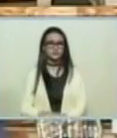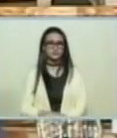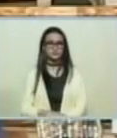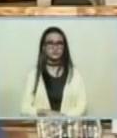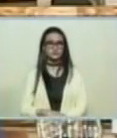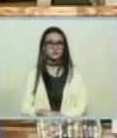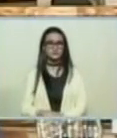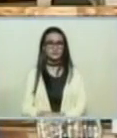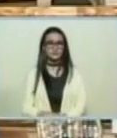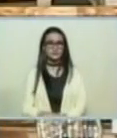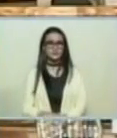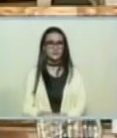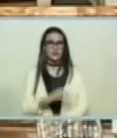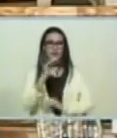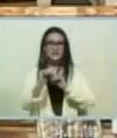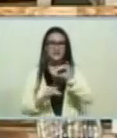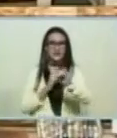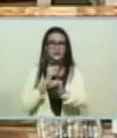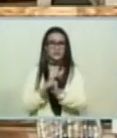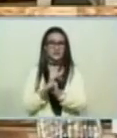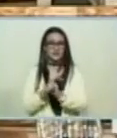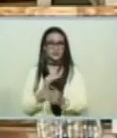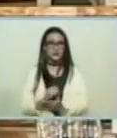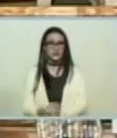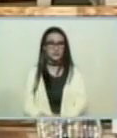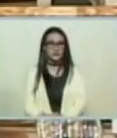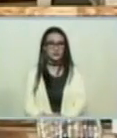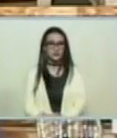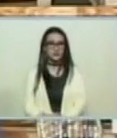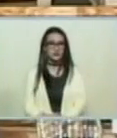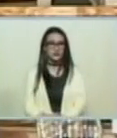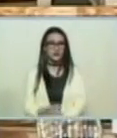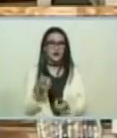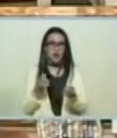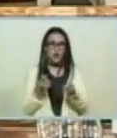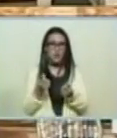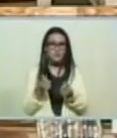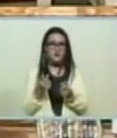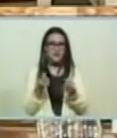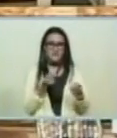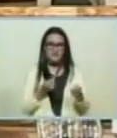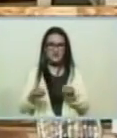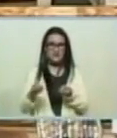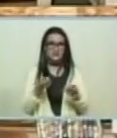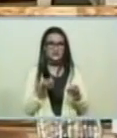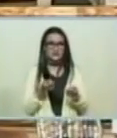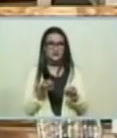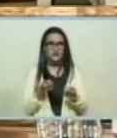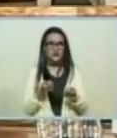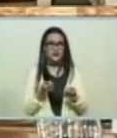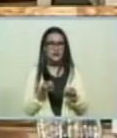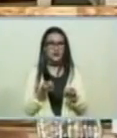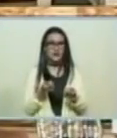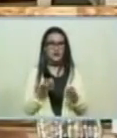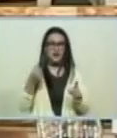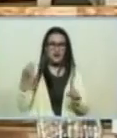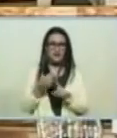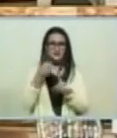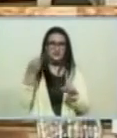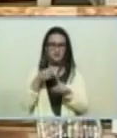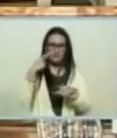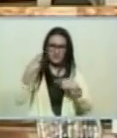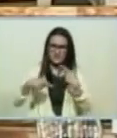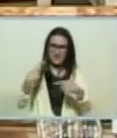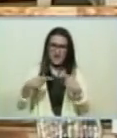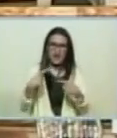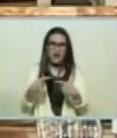las amenazas, agresiones internacionales, económicas, financieras, frente a los embates de la agresión